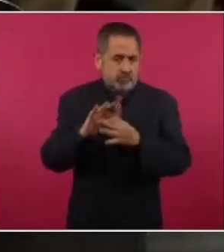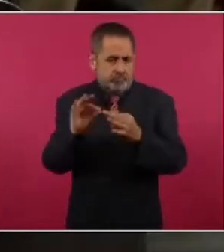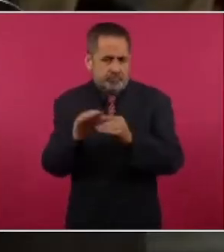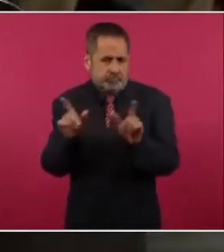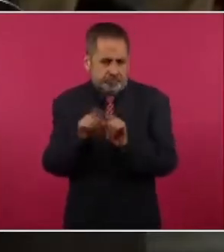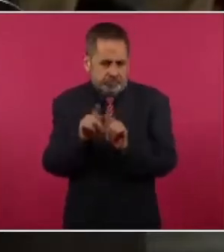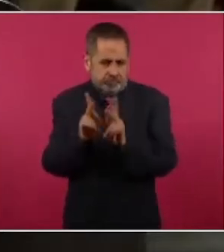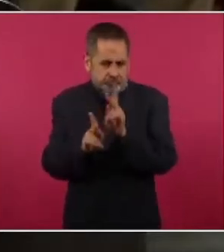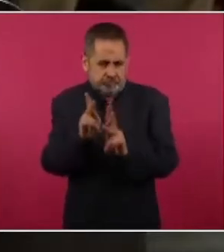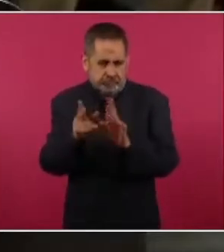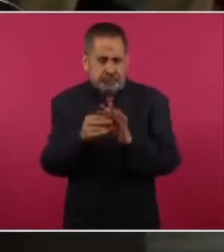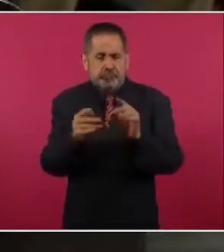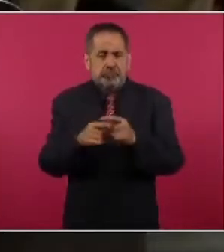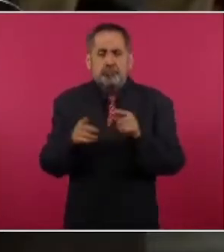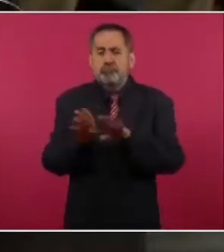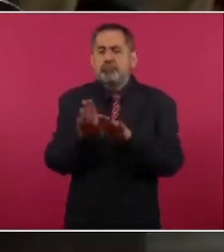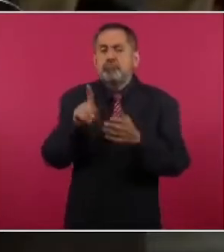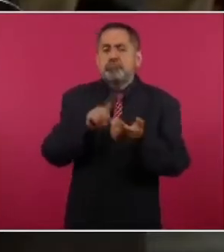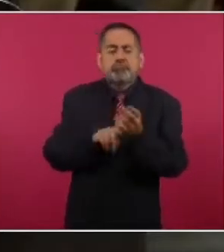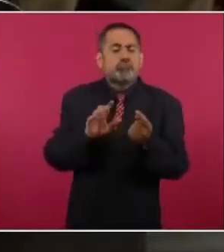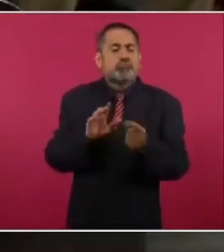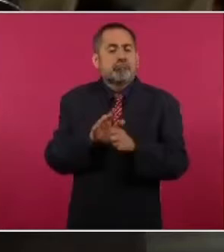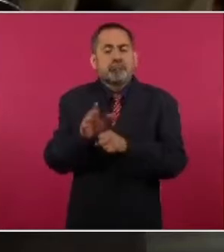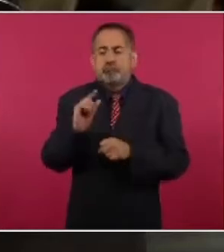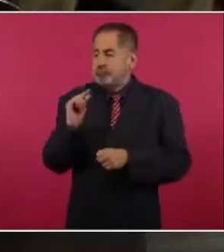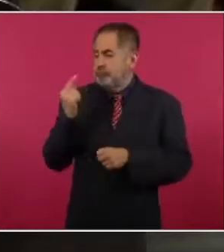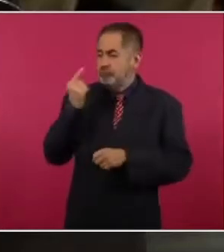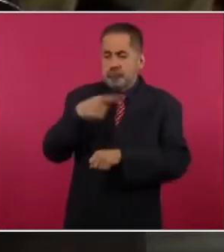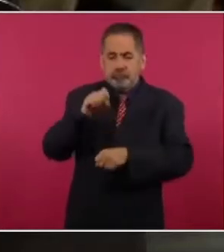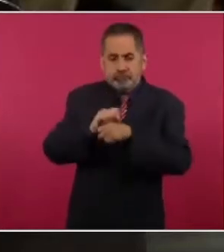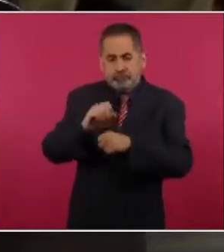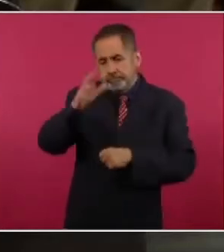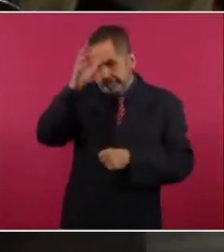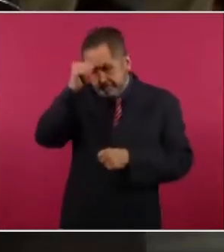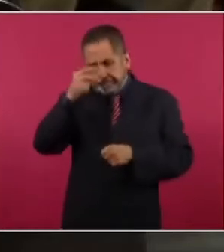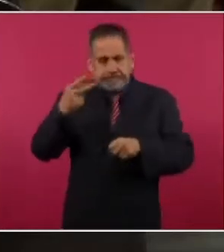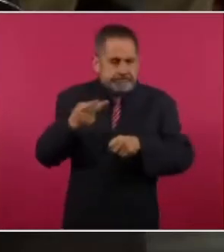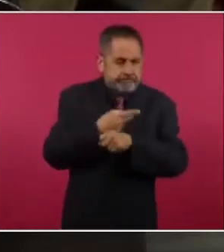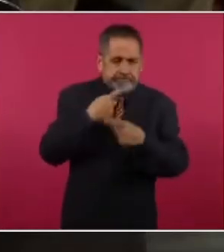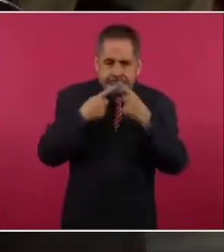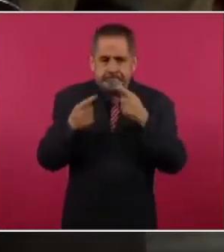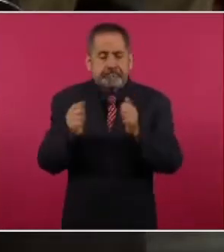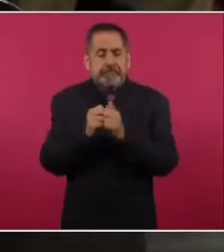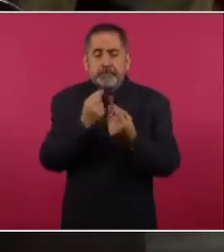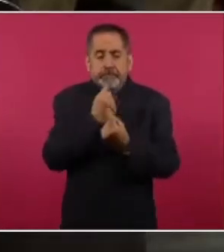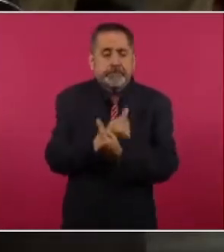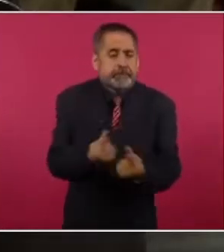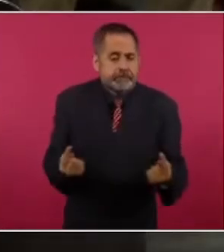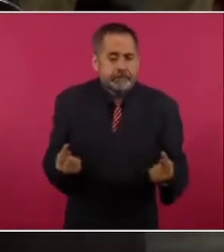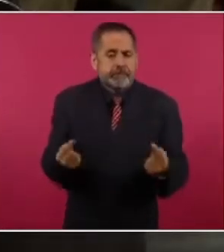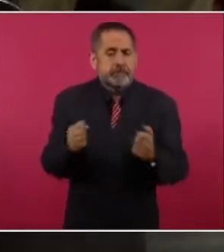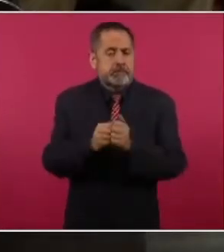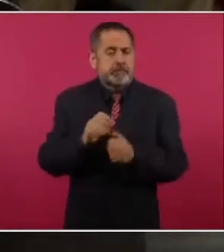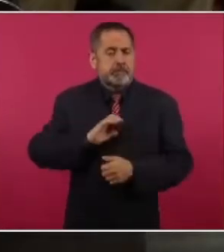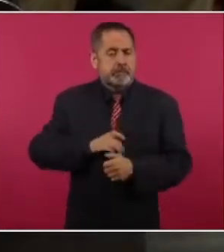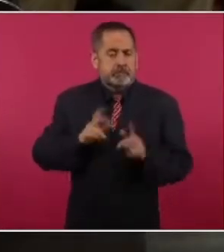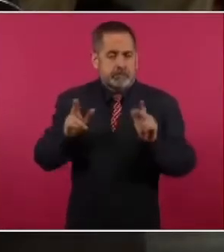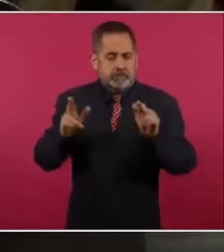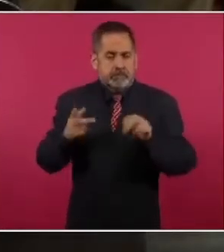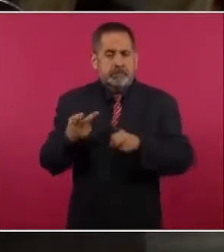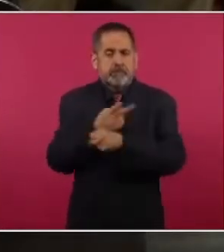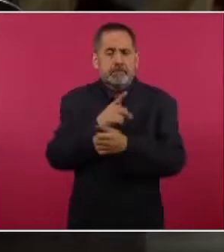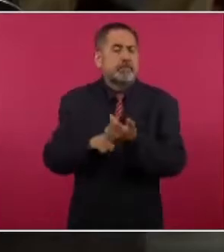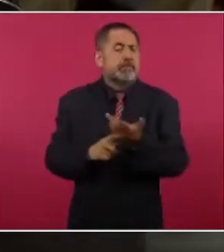platicarnos un poco más a los acuerdos que llegaron este fin de semana con los padres y las madres de los niños que padecen cáncer, y también